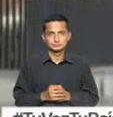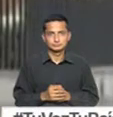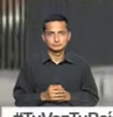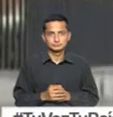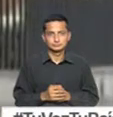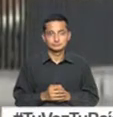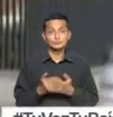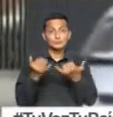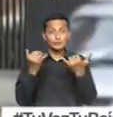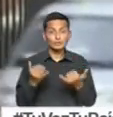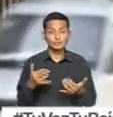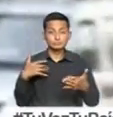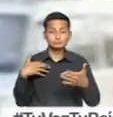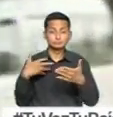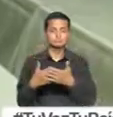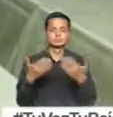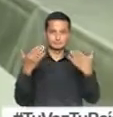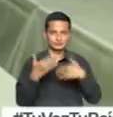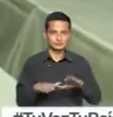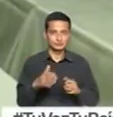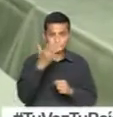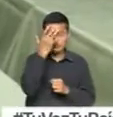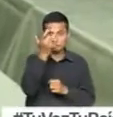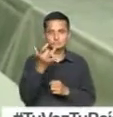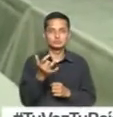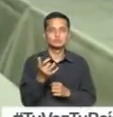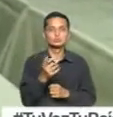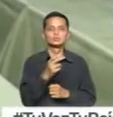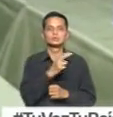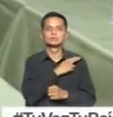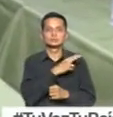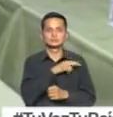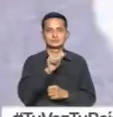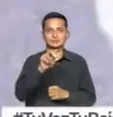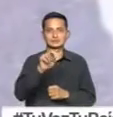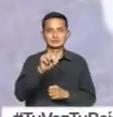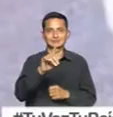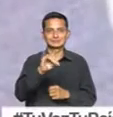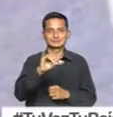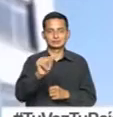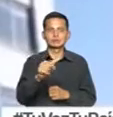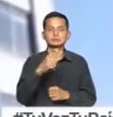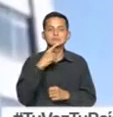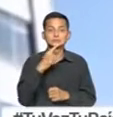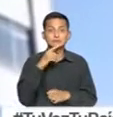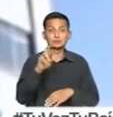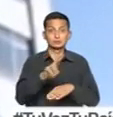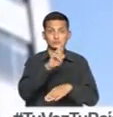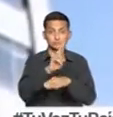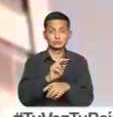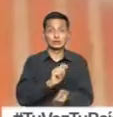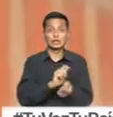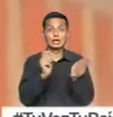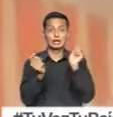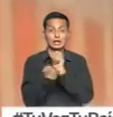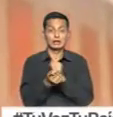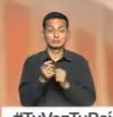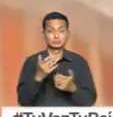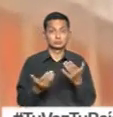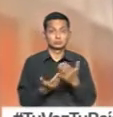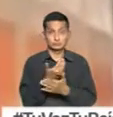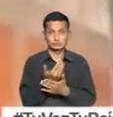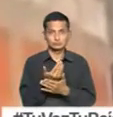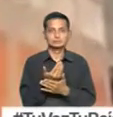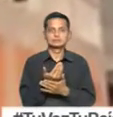Hoy concluyó el plazo para que la Universidad Andina Simón Bolívar convoque a consulta previa para elegir el nuevo rector de la institución